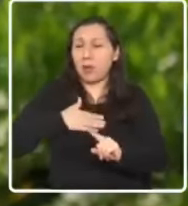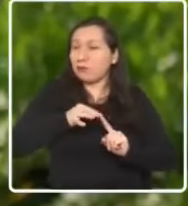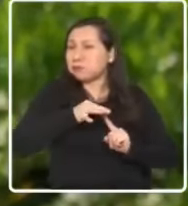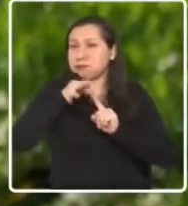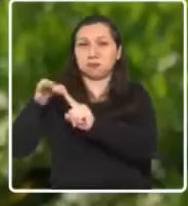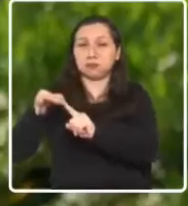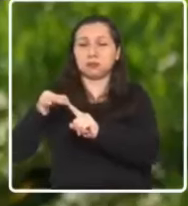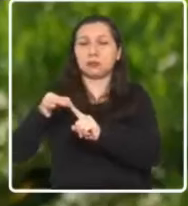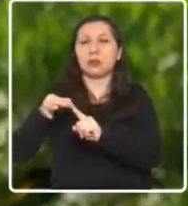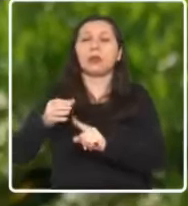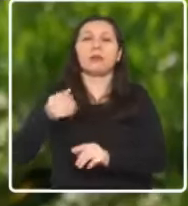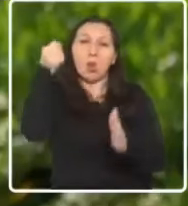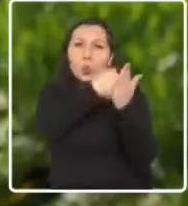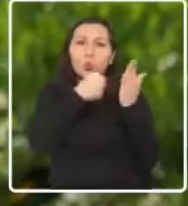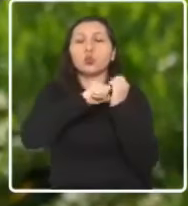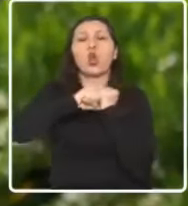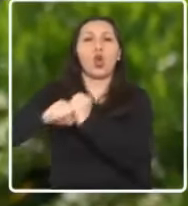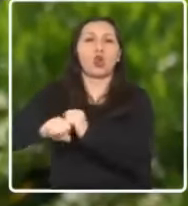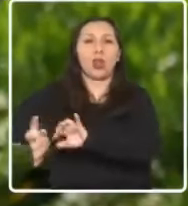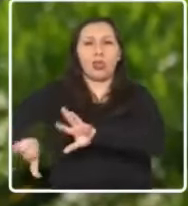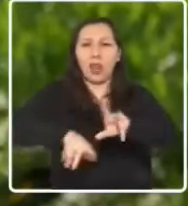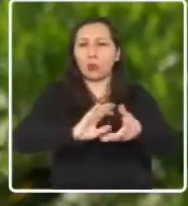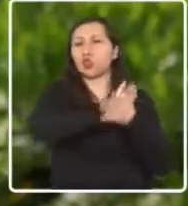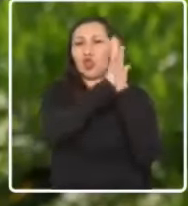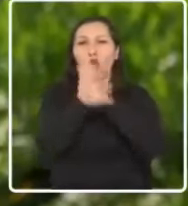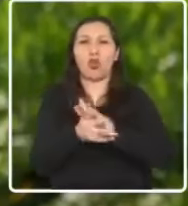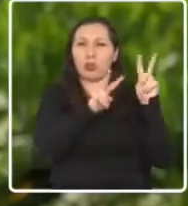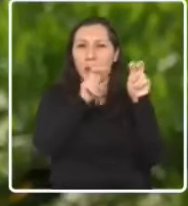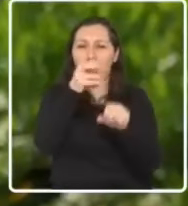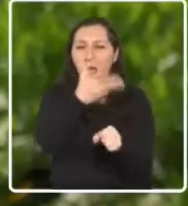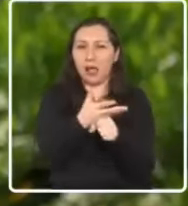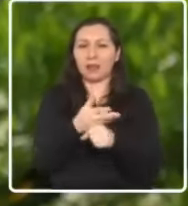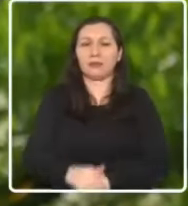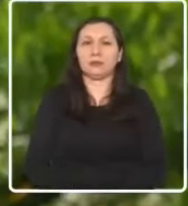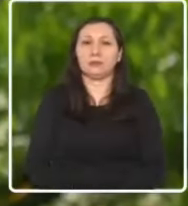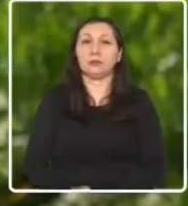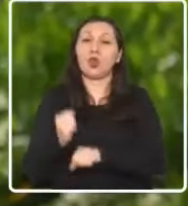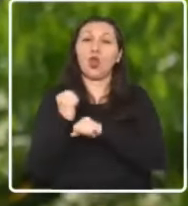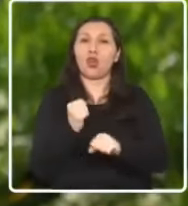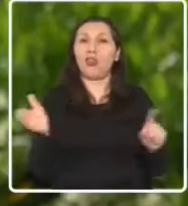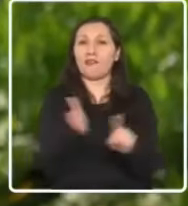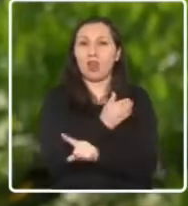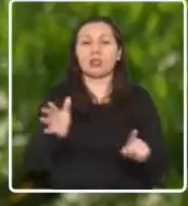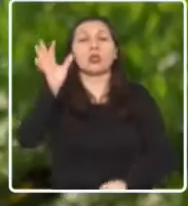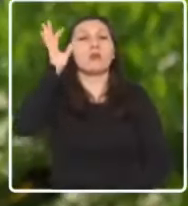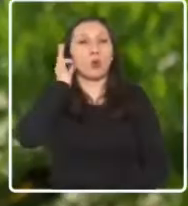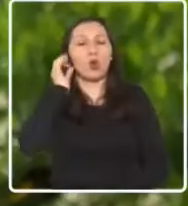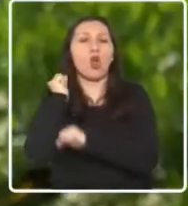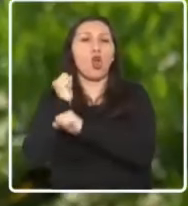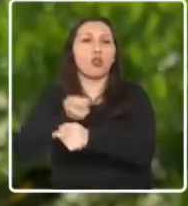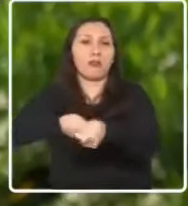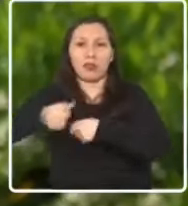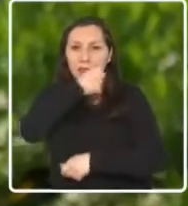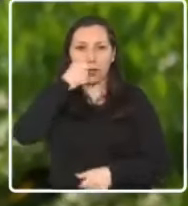Mi prioridad es la lucha contra la delincuencia en todas sus formas. Contra la violencia a las mujeres, contra el